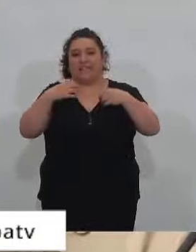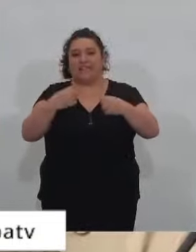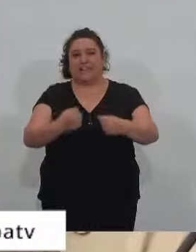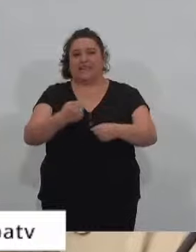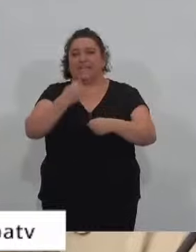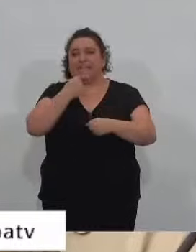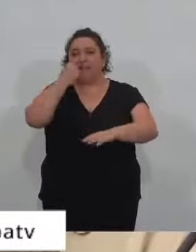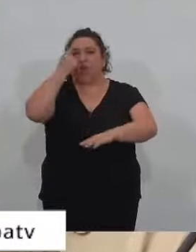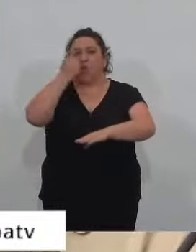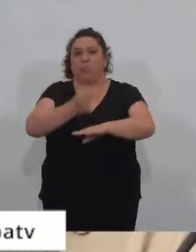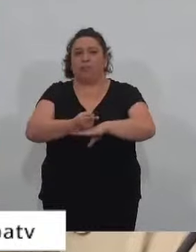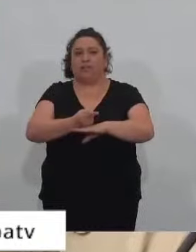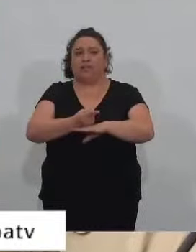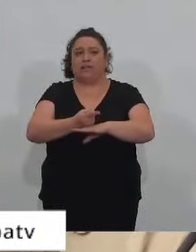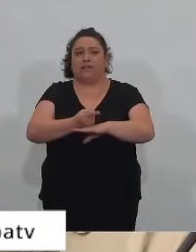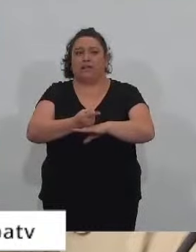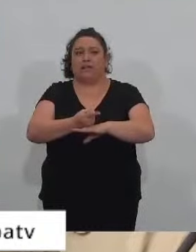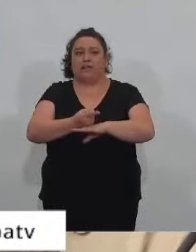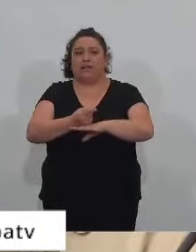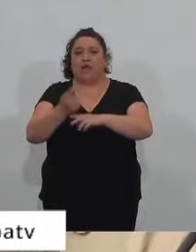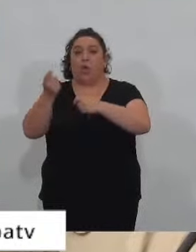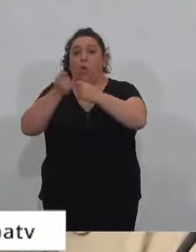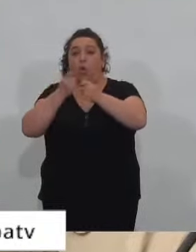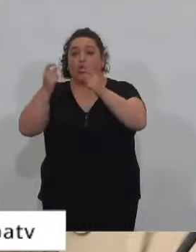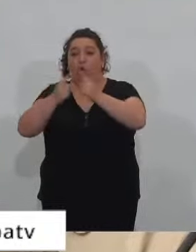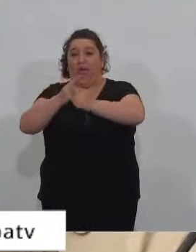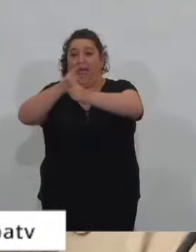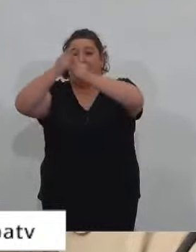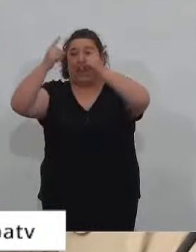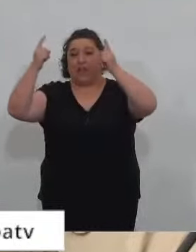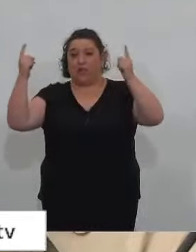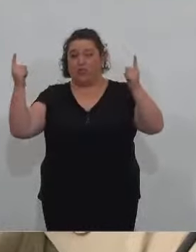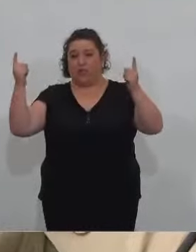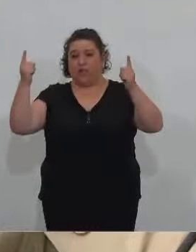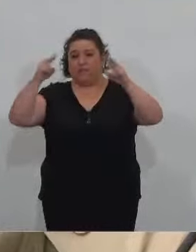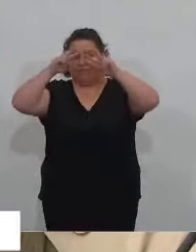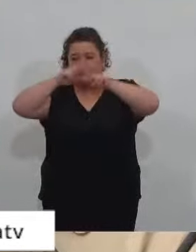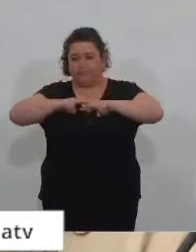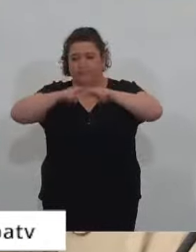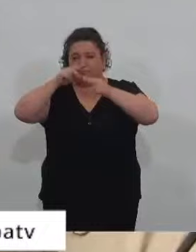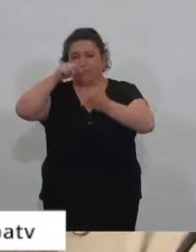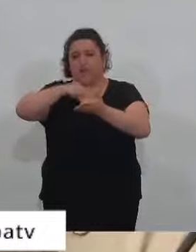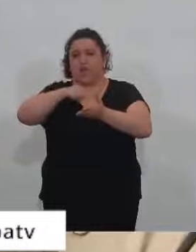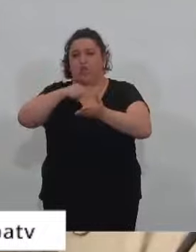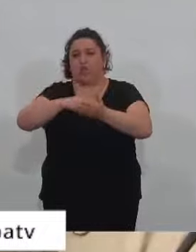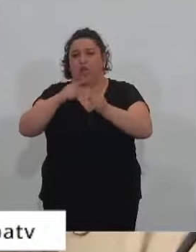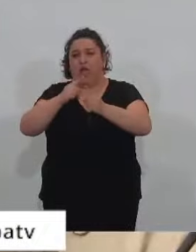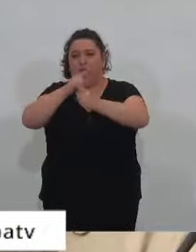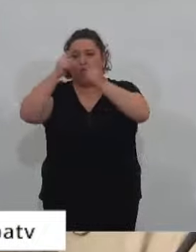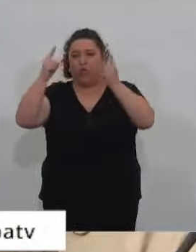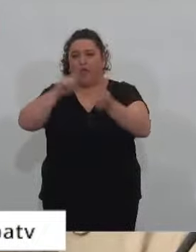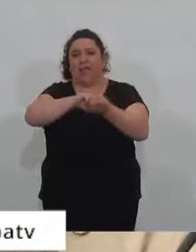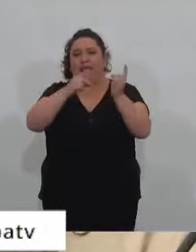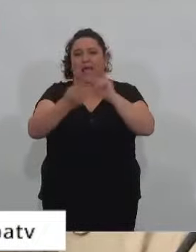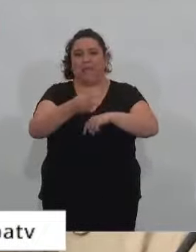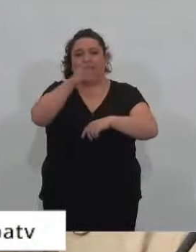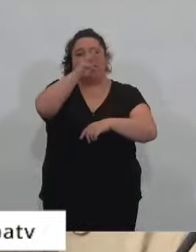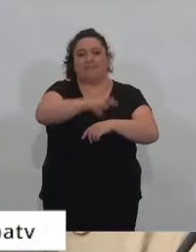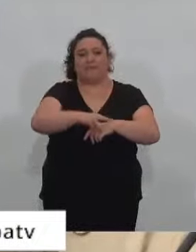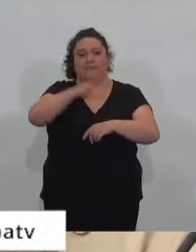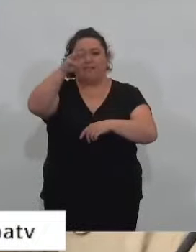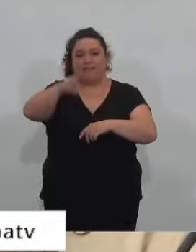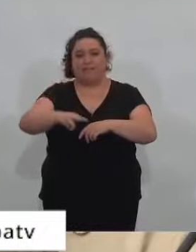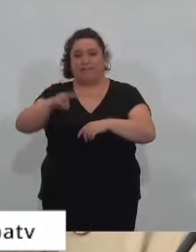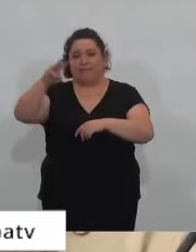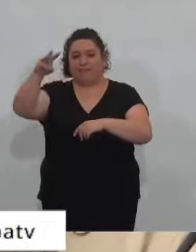anual de inspección sanitaria pues pase a un control trimestral cada 3 meses en cuanto a legionela, sobre todo por la cantidad de